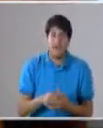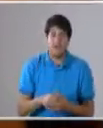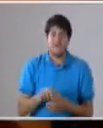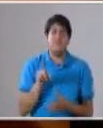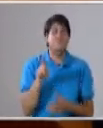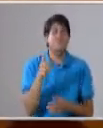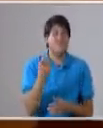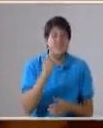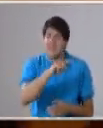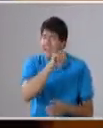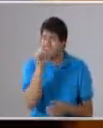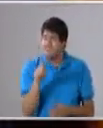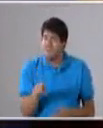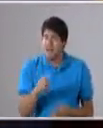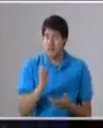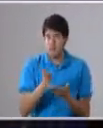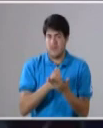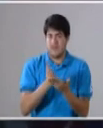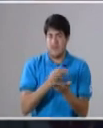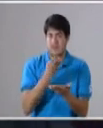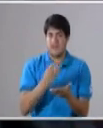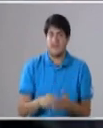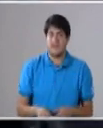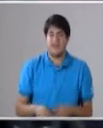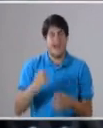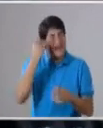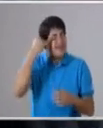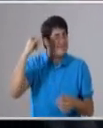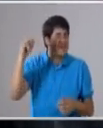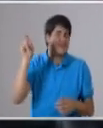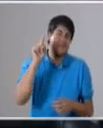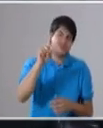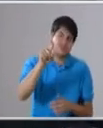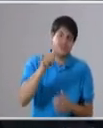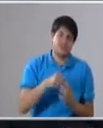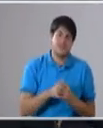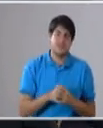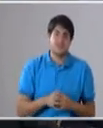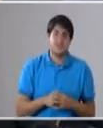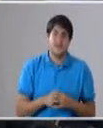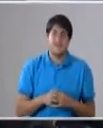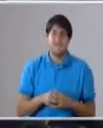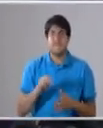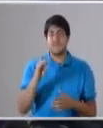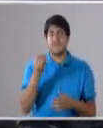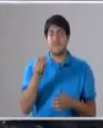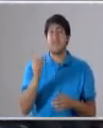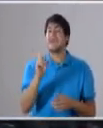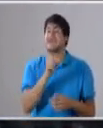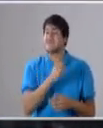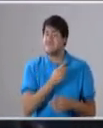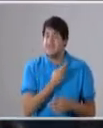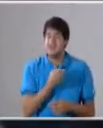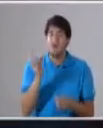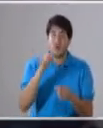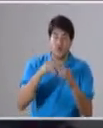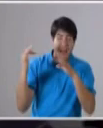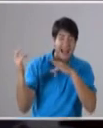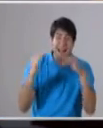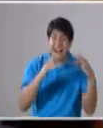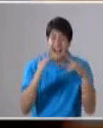¿Quién hace caso a esto? Imagínese usted que solo en la